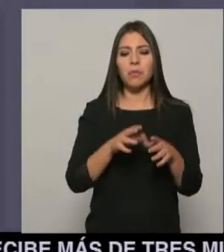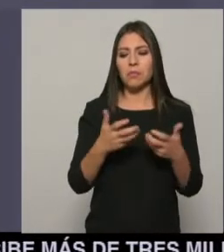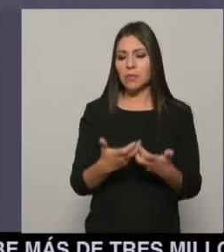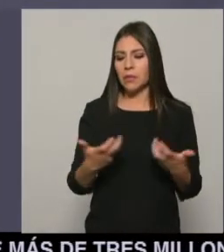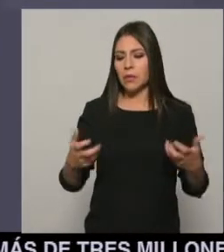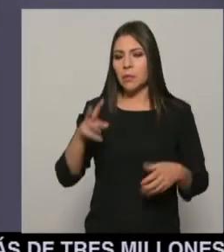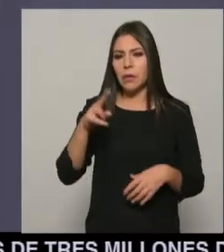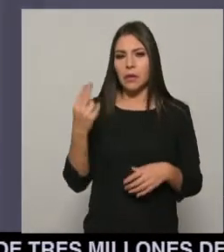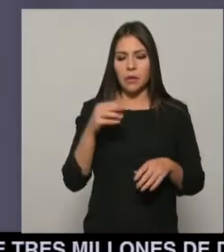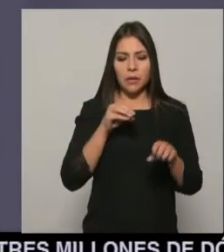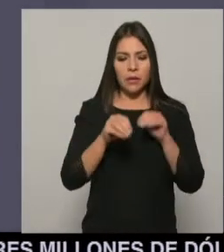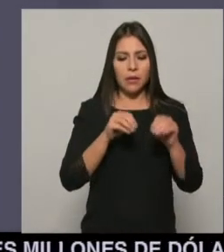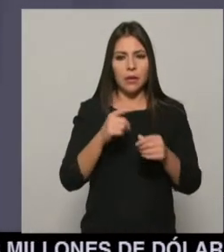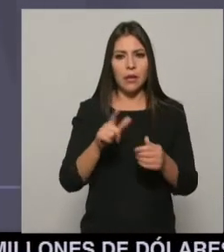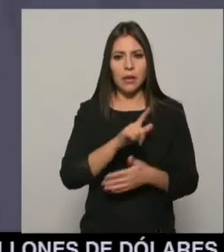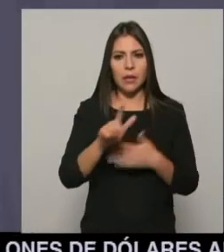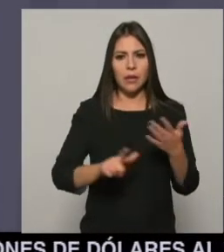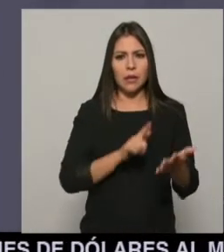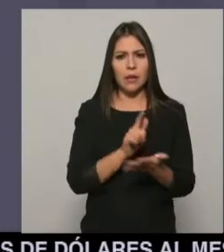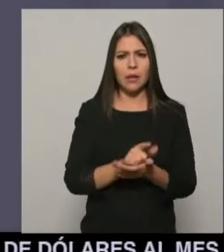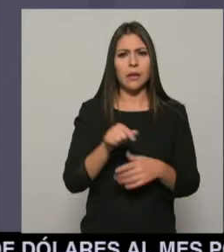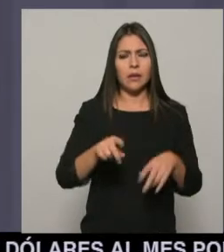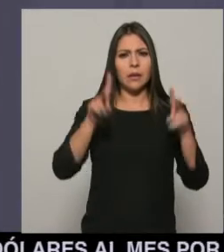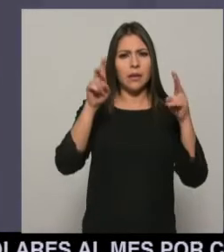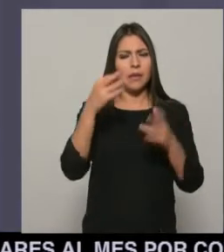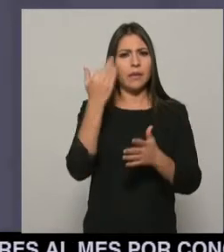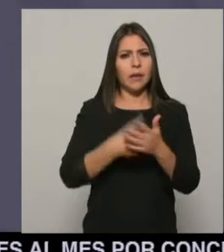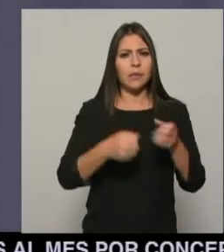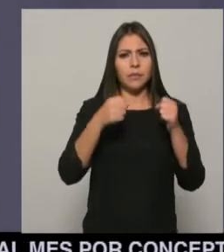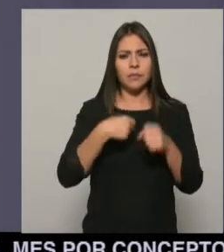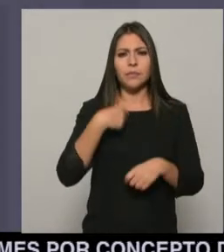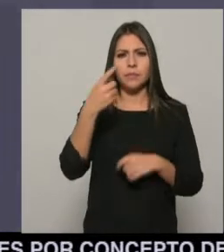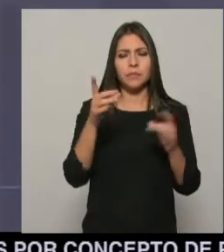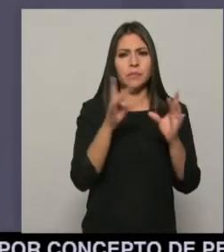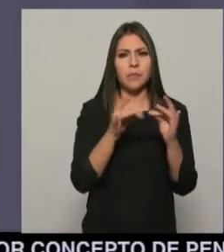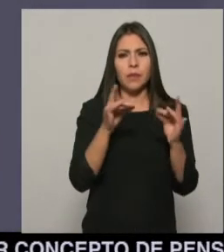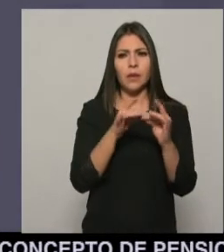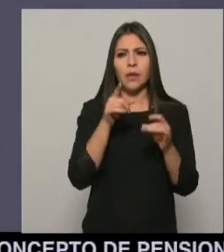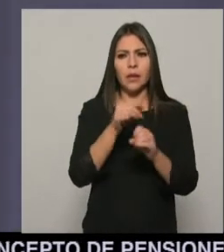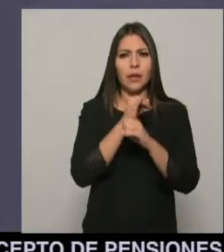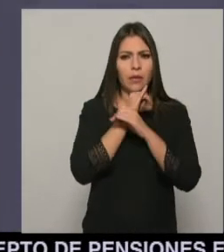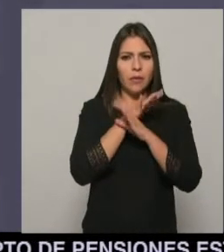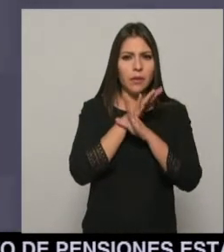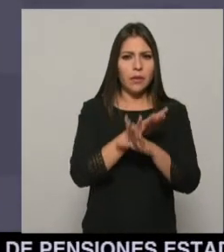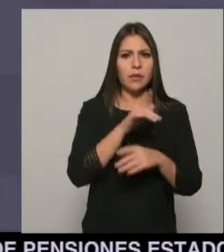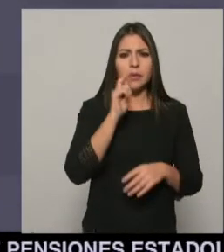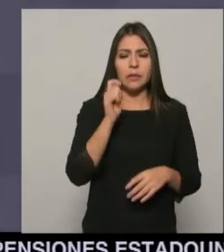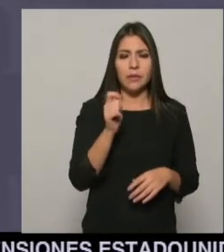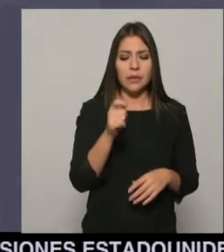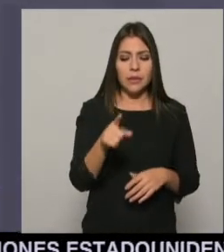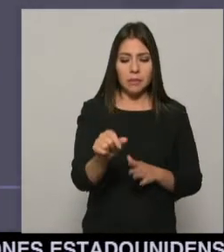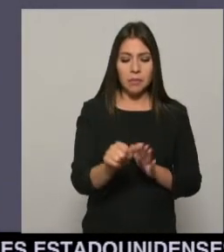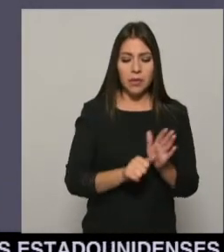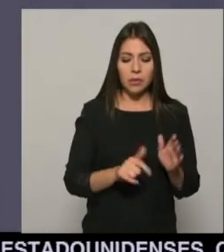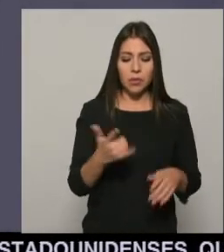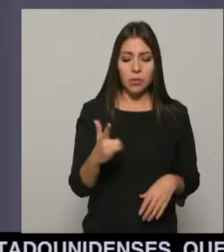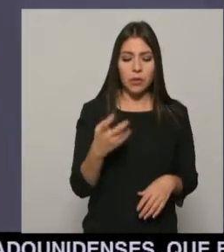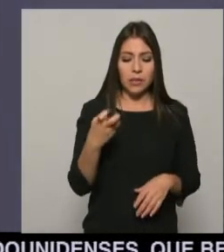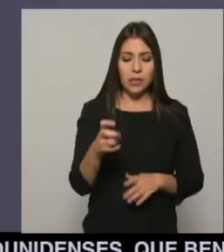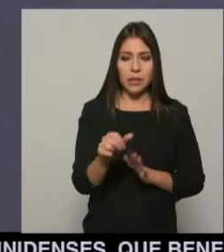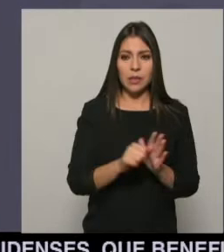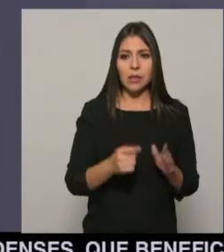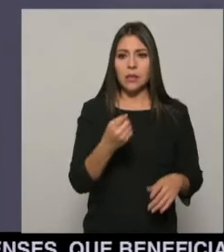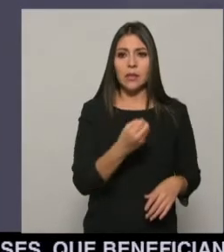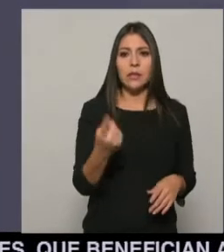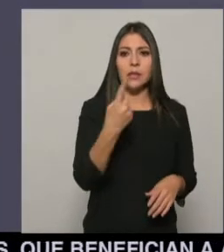El tema de inseguridad, lo menciono, los delitos de alto impacto han sido, tan solo en julio de este mes,